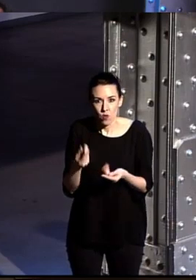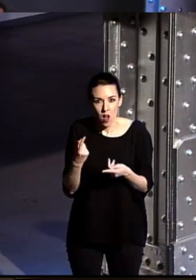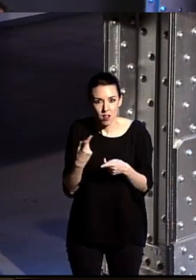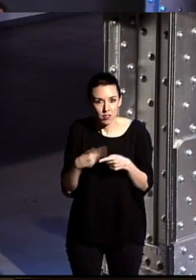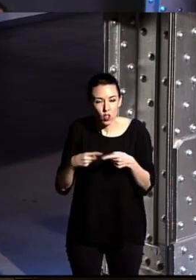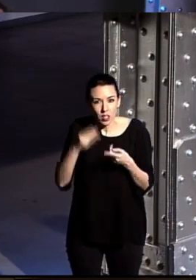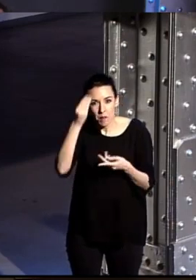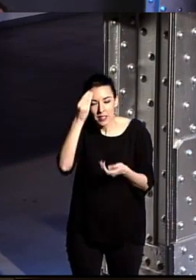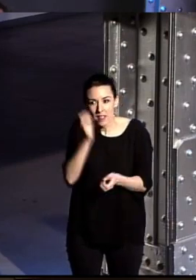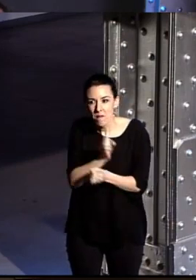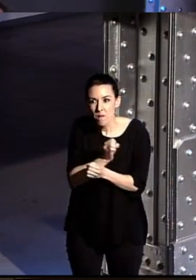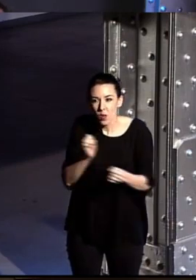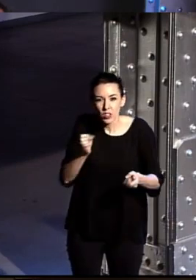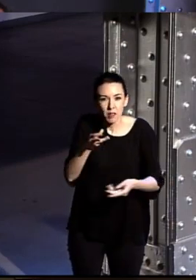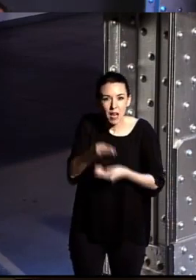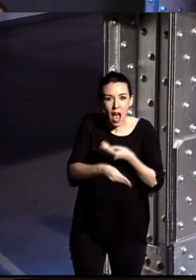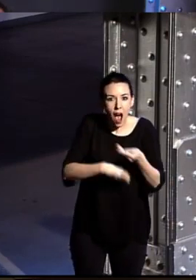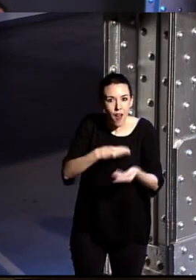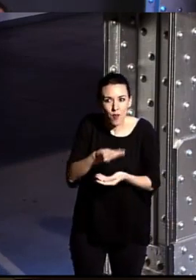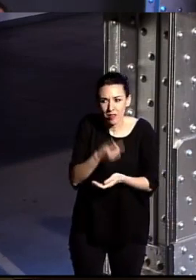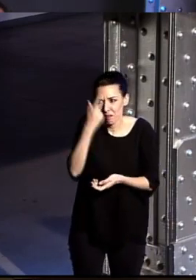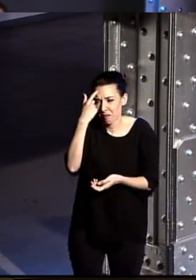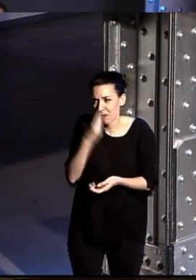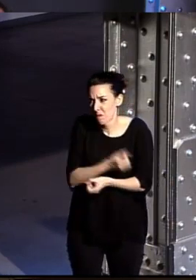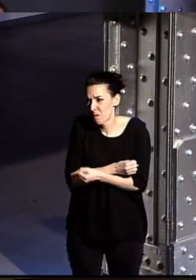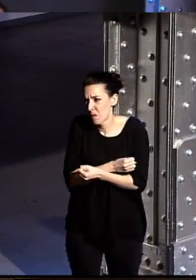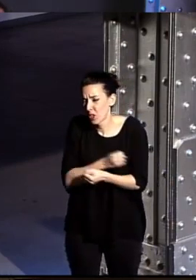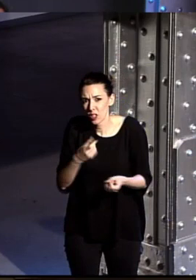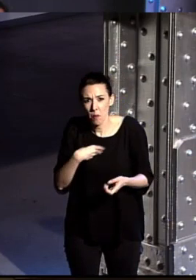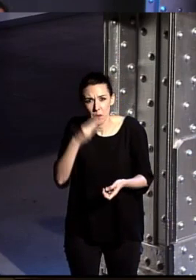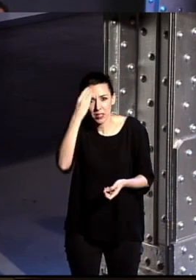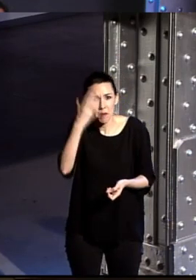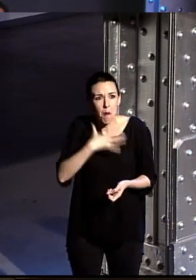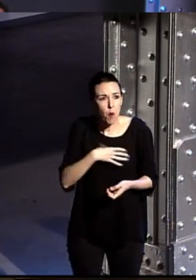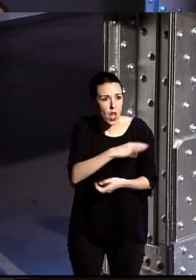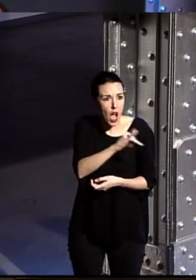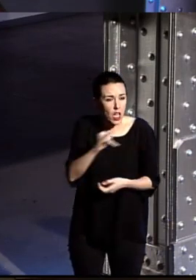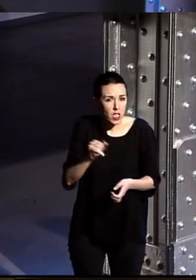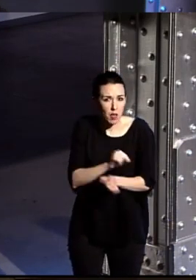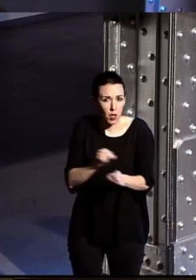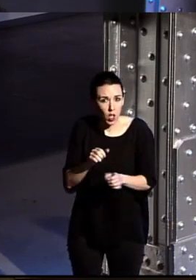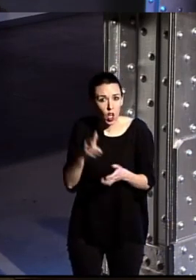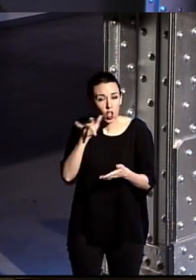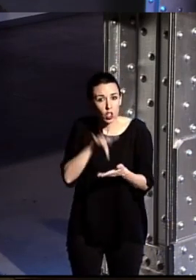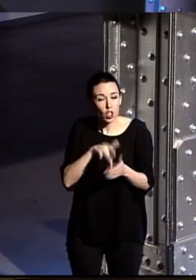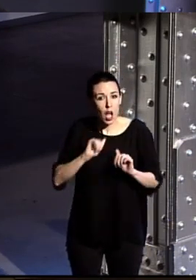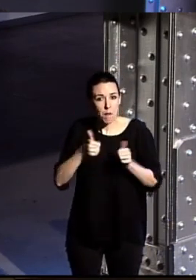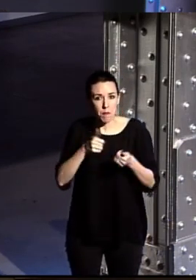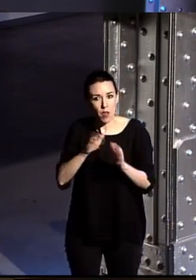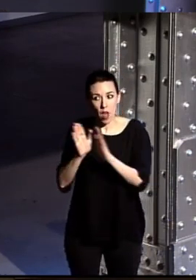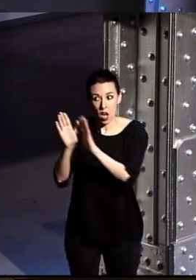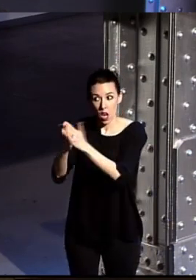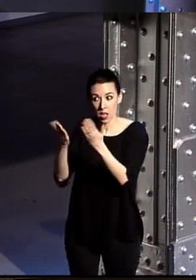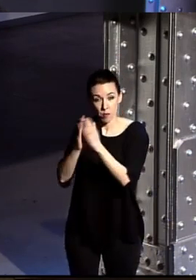nunca te habías planteado que ibas a hacer, ni que tan siquiera pensabas que podían existir. Cuando empiezas a